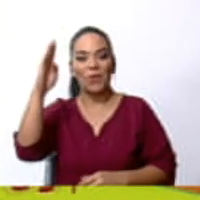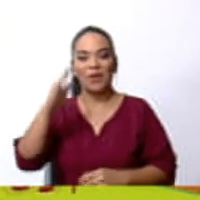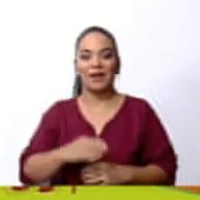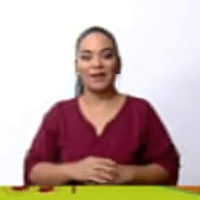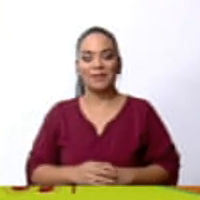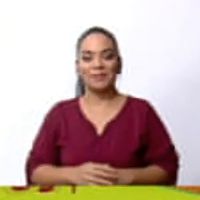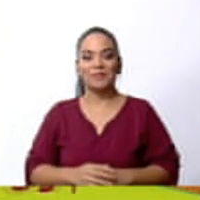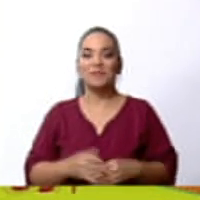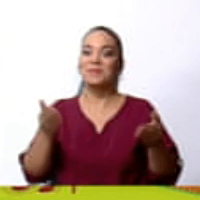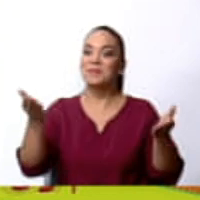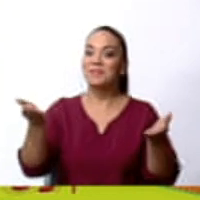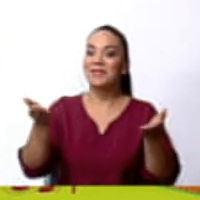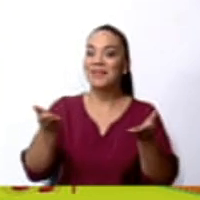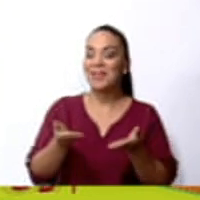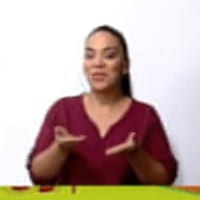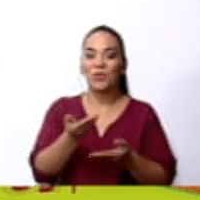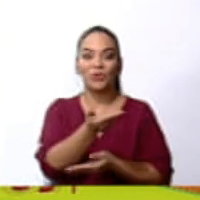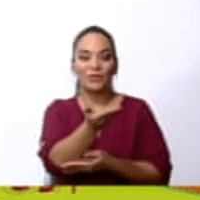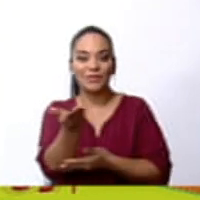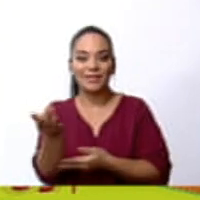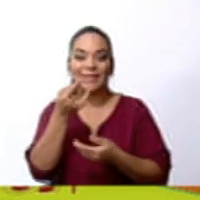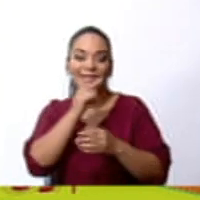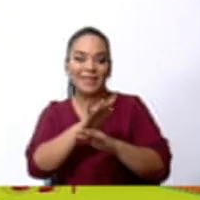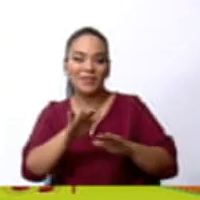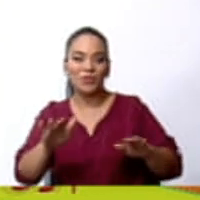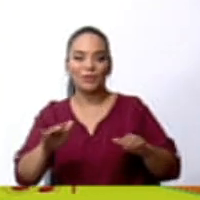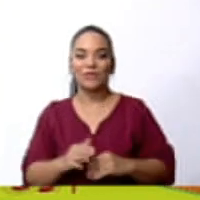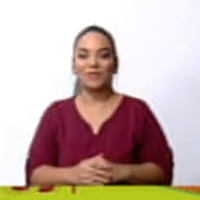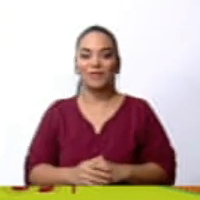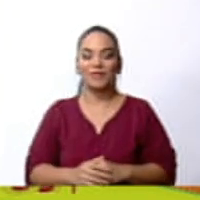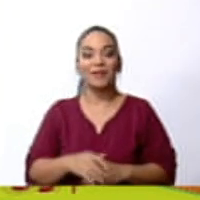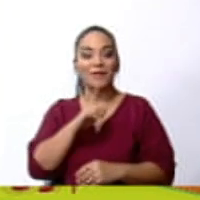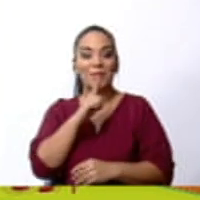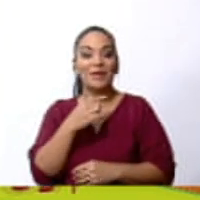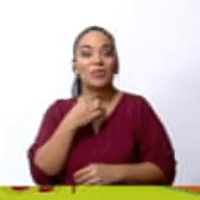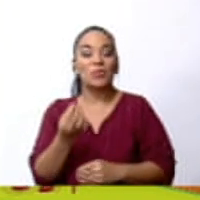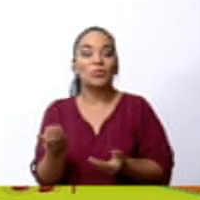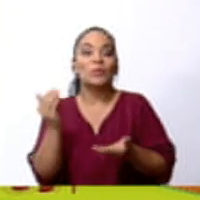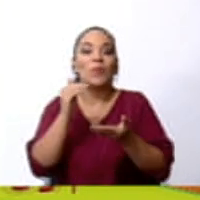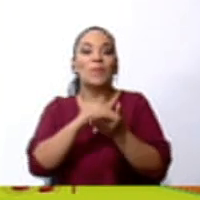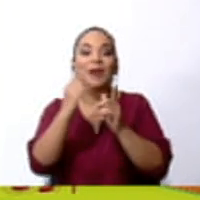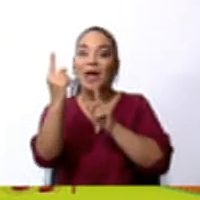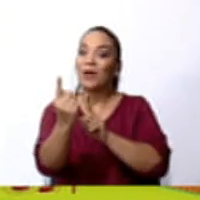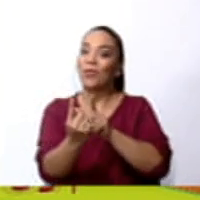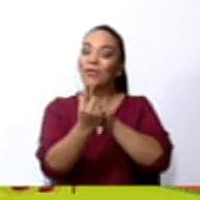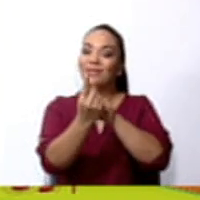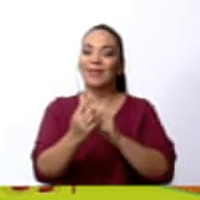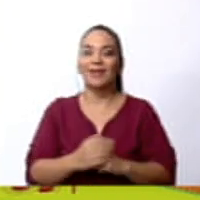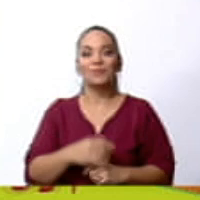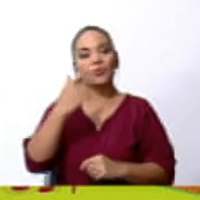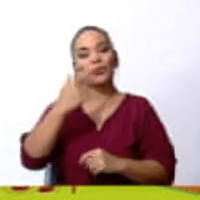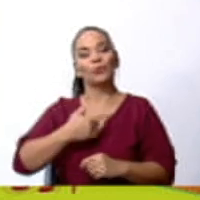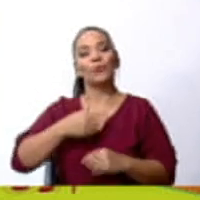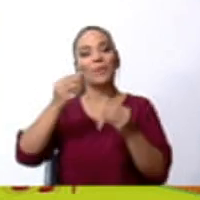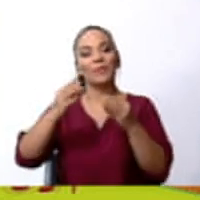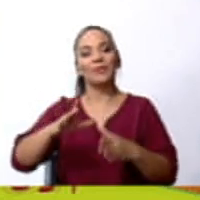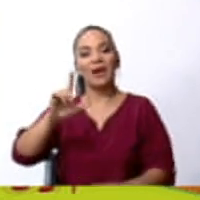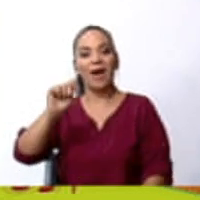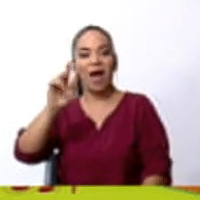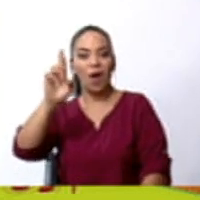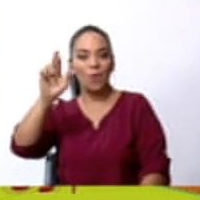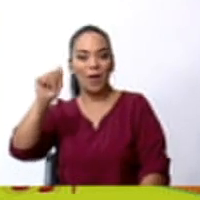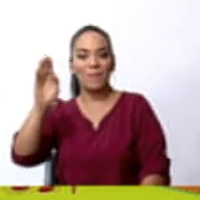Hola, bienvenidos y bienvenidas, mis niños y mis niñas. Es un gusto volvernos a encontrar. Soy la niña Laura Bonilla